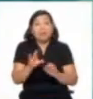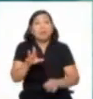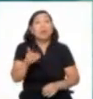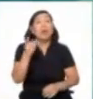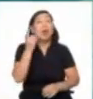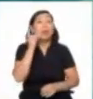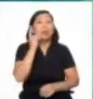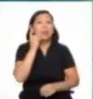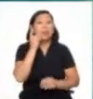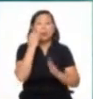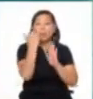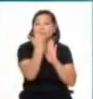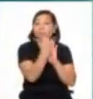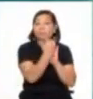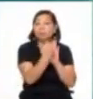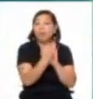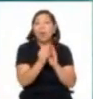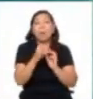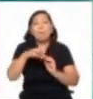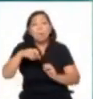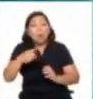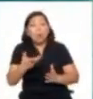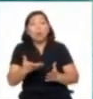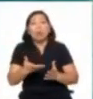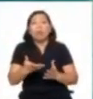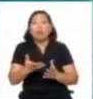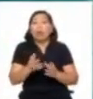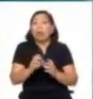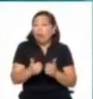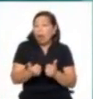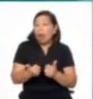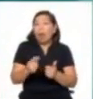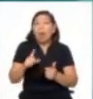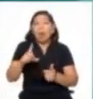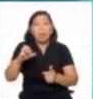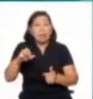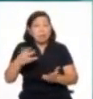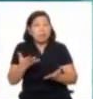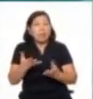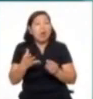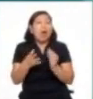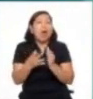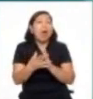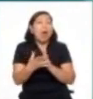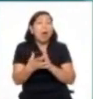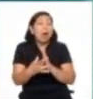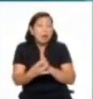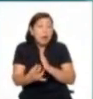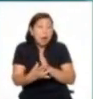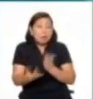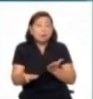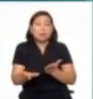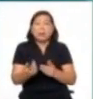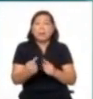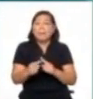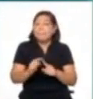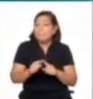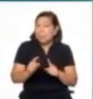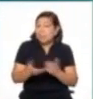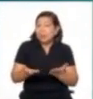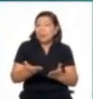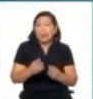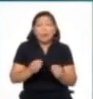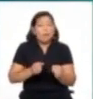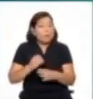importante cumplir los requerimientos de proteínas, carbohidratos, lípidos, incluso las grasas saludables, energías, alimentos